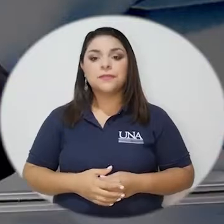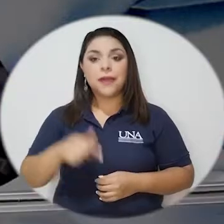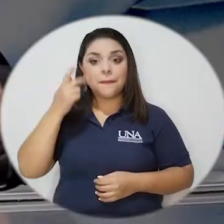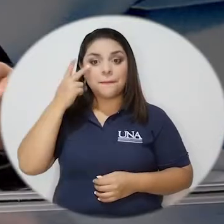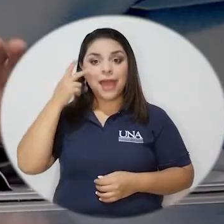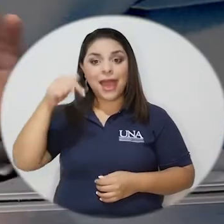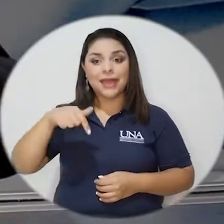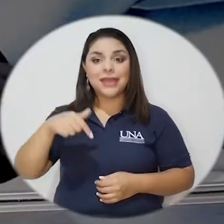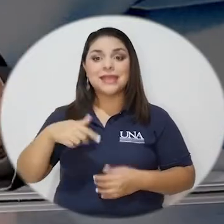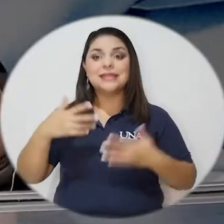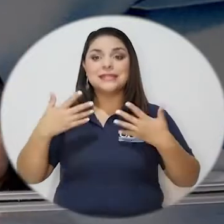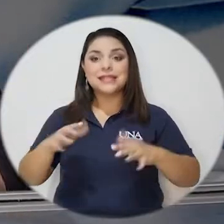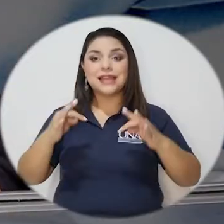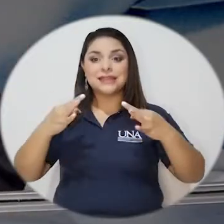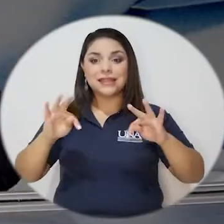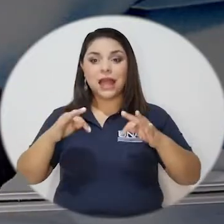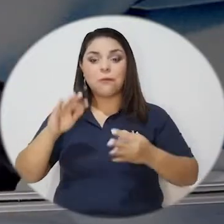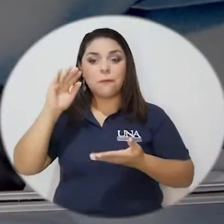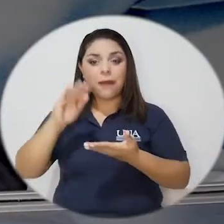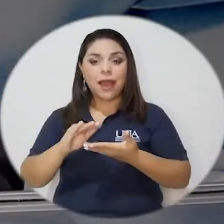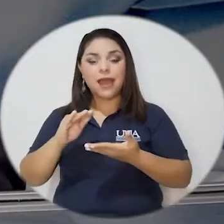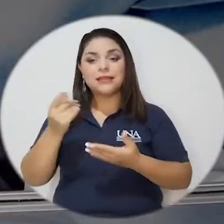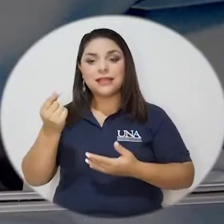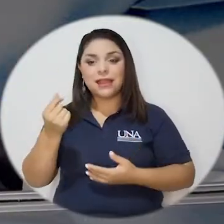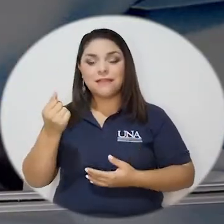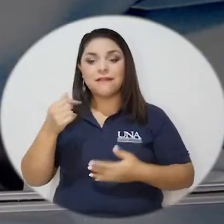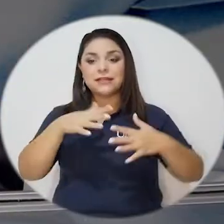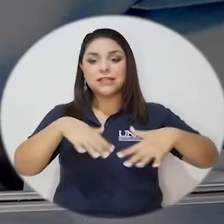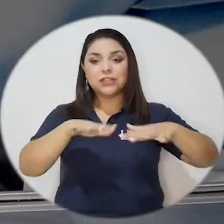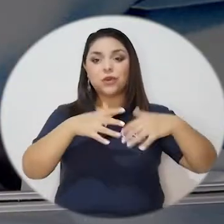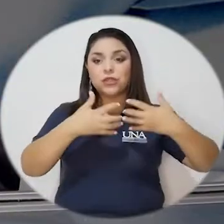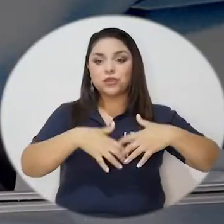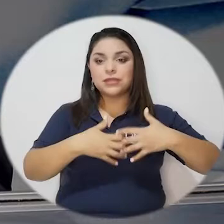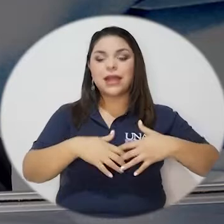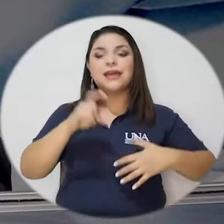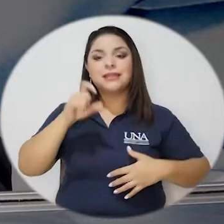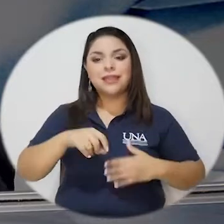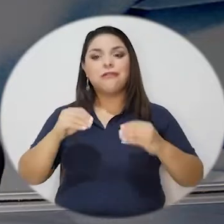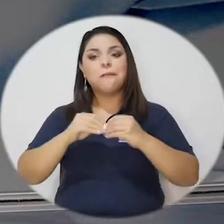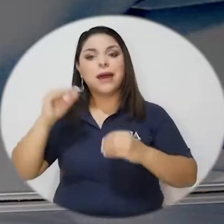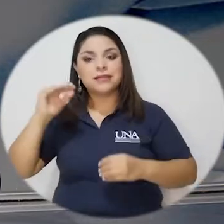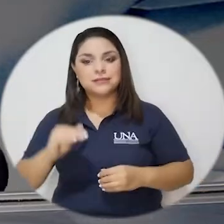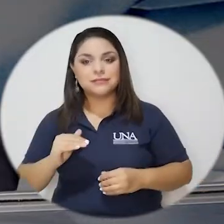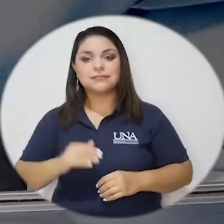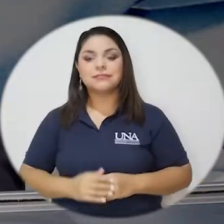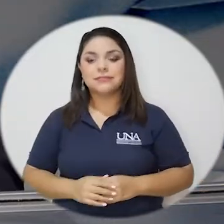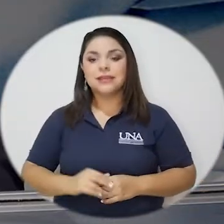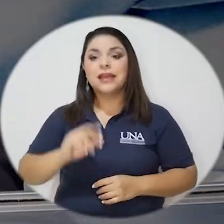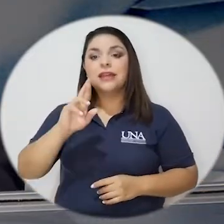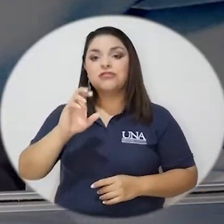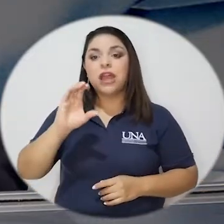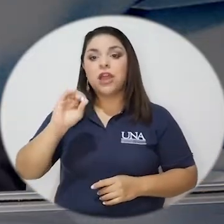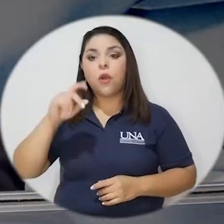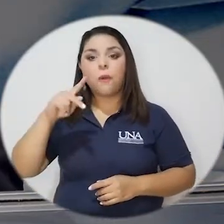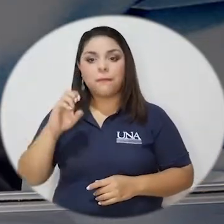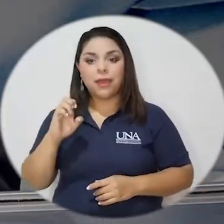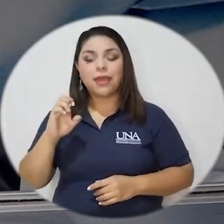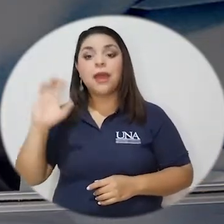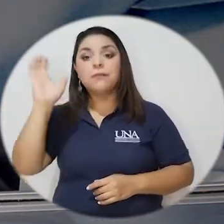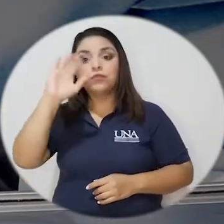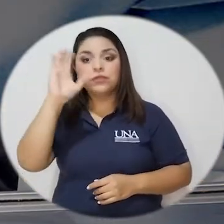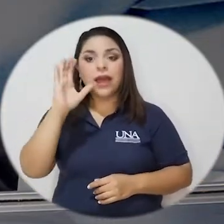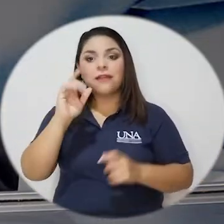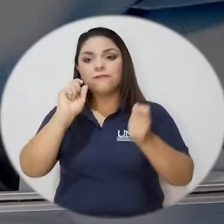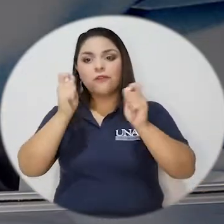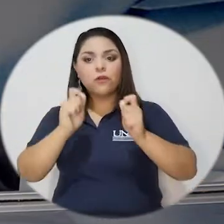de bajar un poco las tarifas del sector industrial. Hace falta más todavía. Al recope hay que ponerlo a buscar